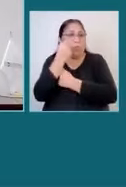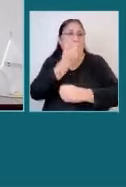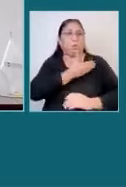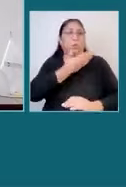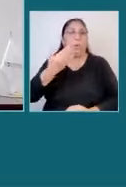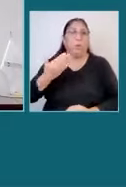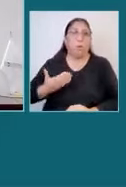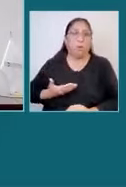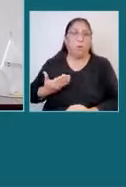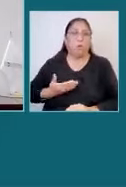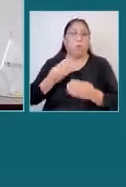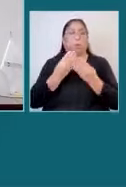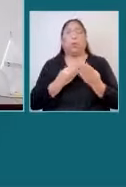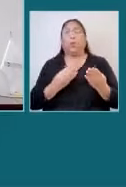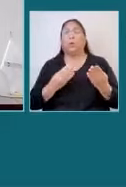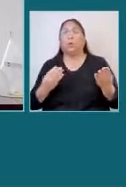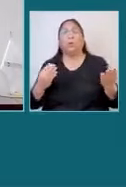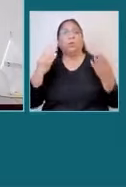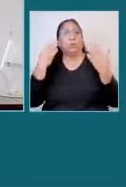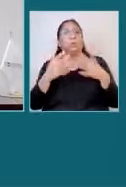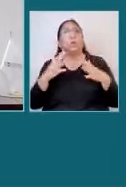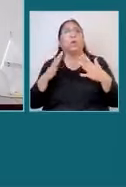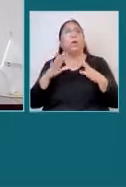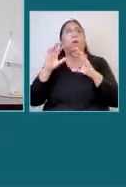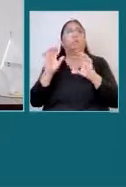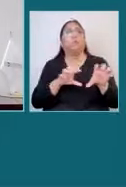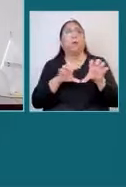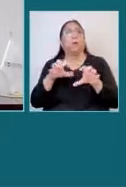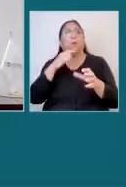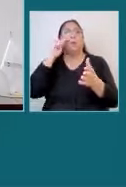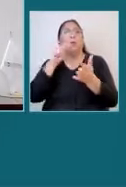¿no? Ya con los recursos que habían sido